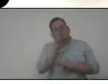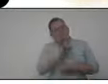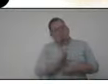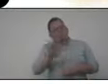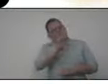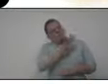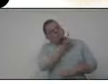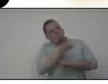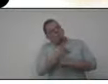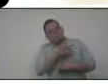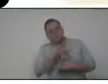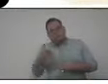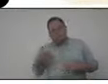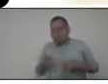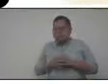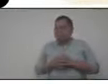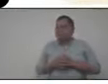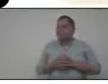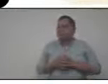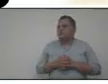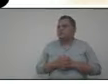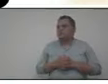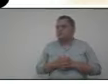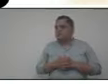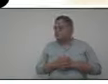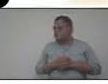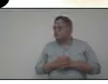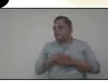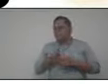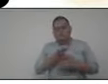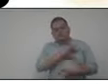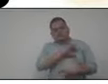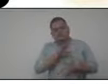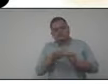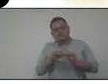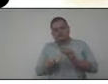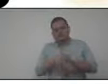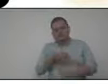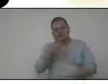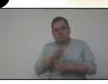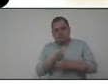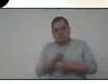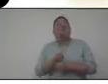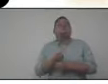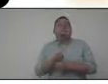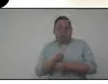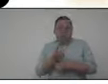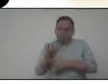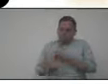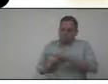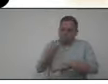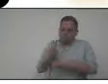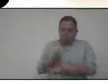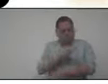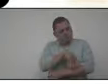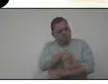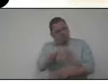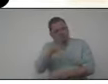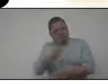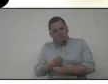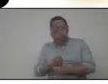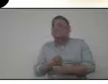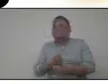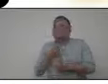Salud. Los resultados importantes en el modelo integral de planeación y gestión nos permiten medir el índice